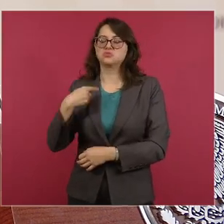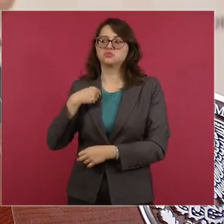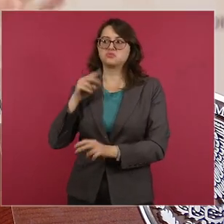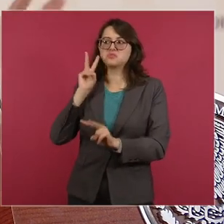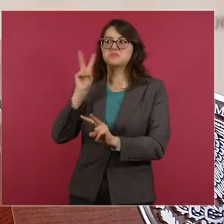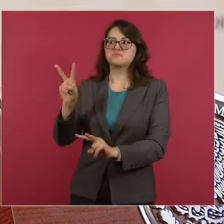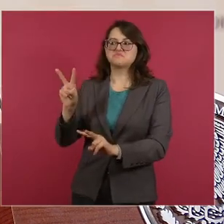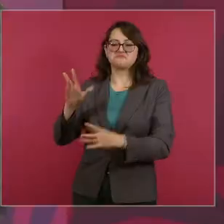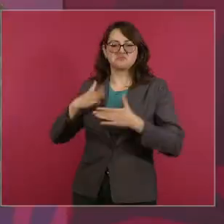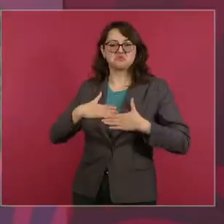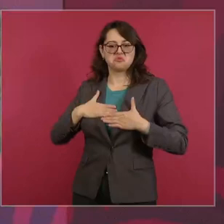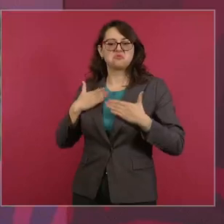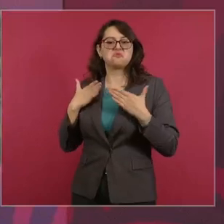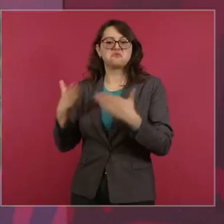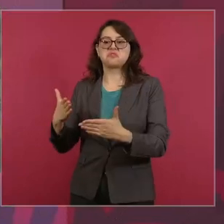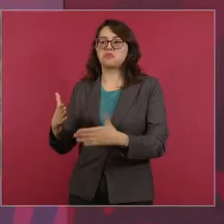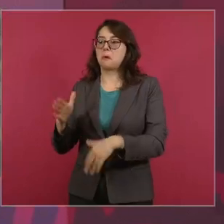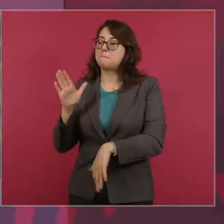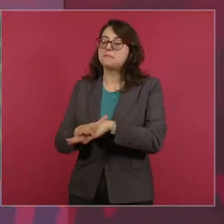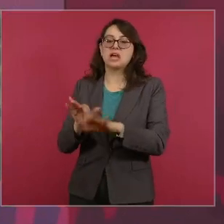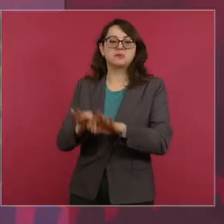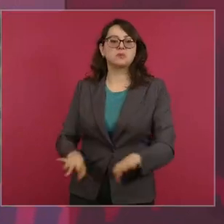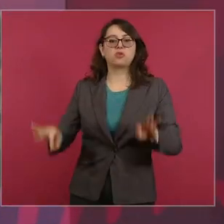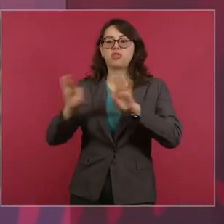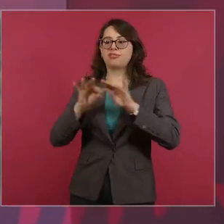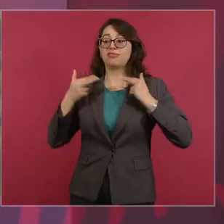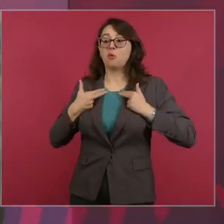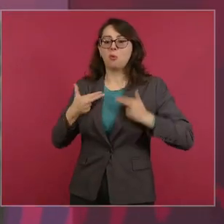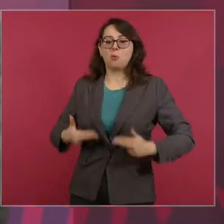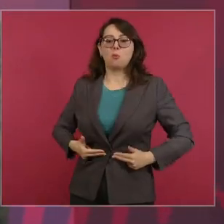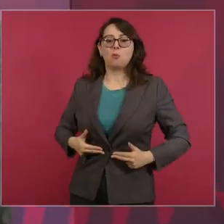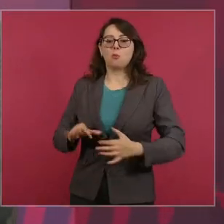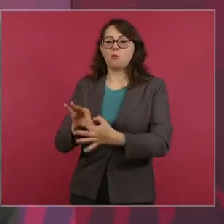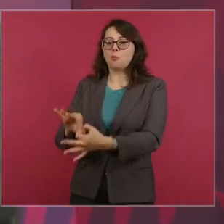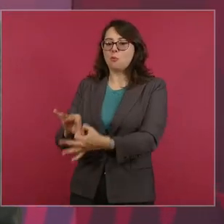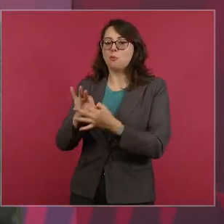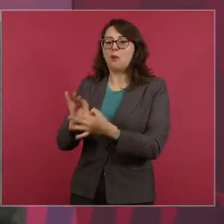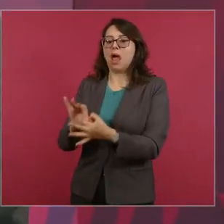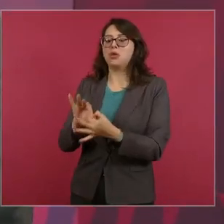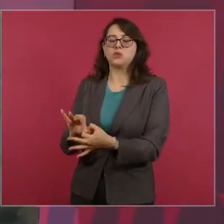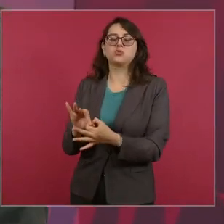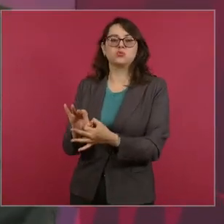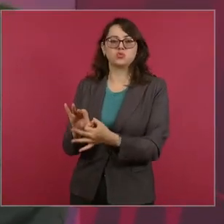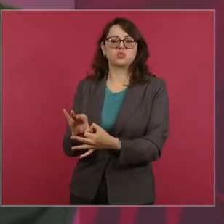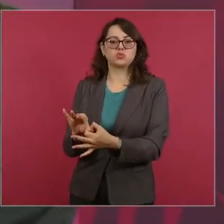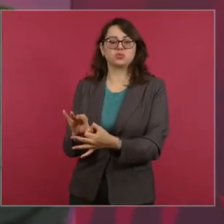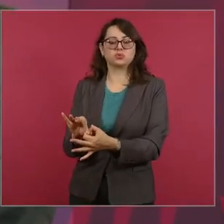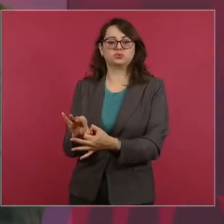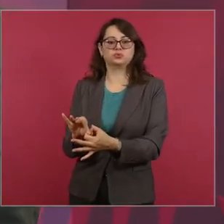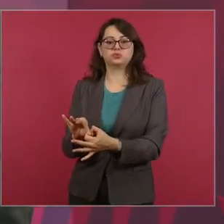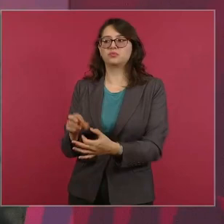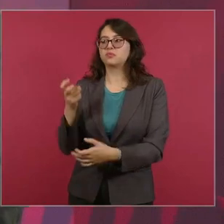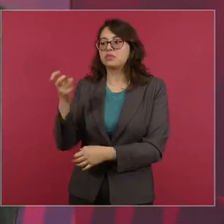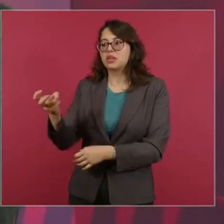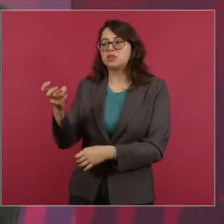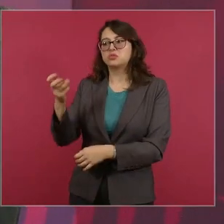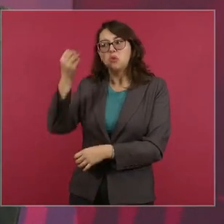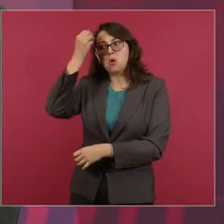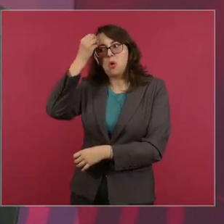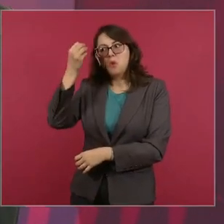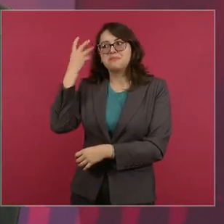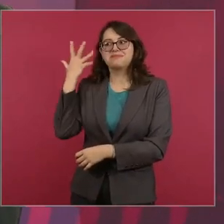independientemente de cualquier cosa eso nunca voy a dejar